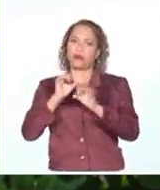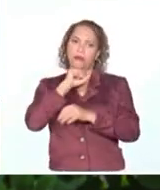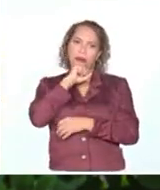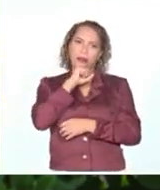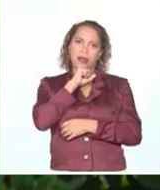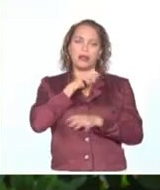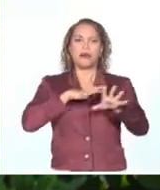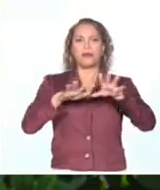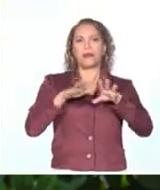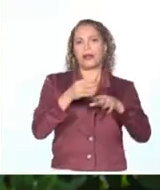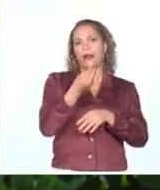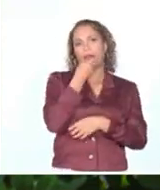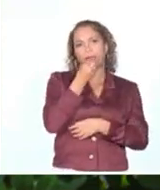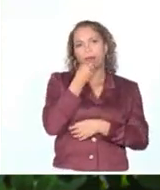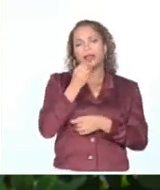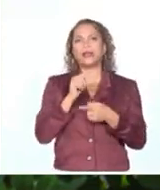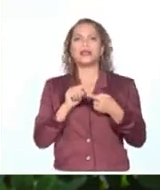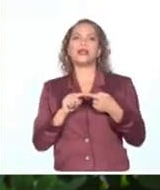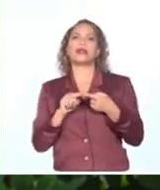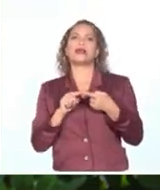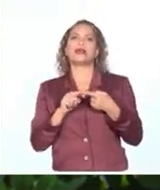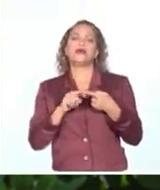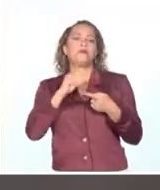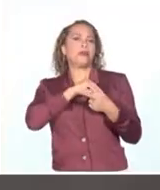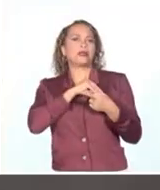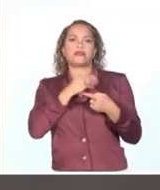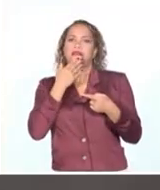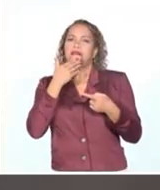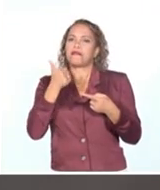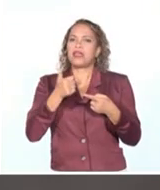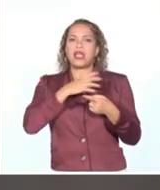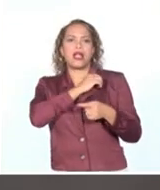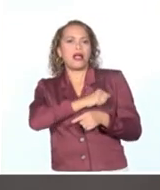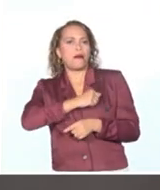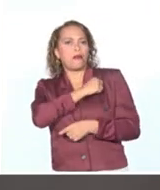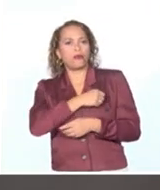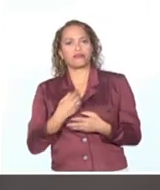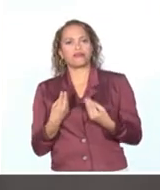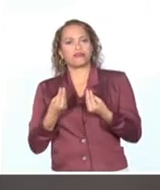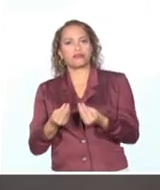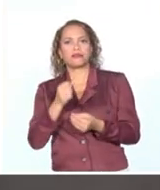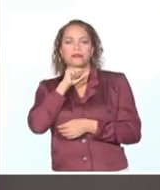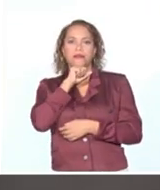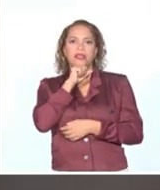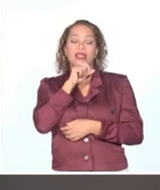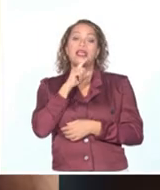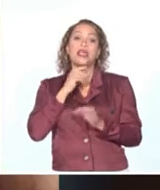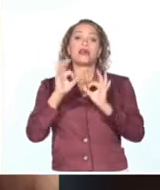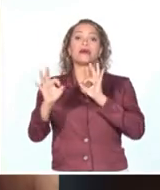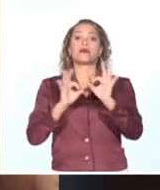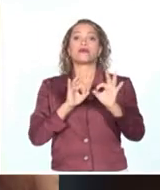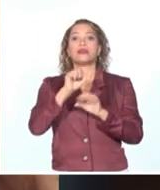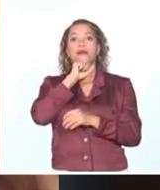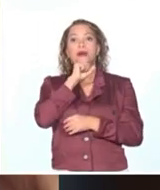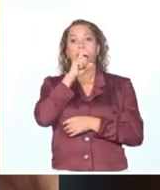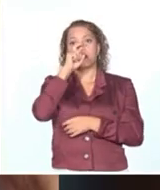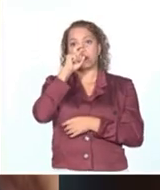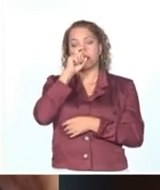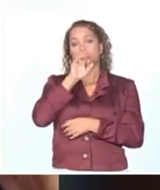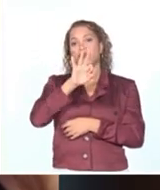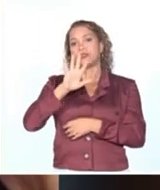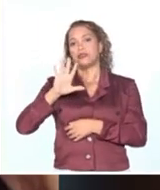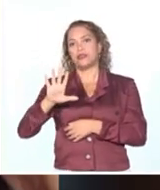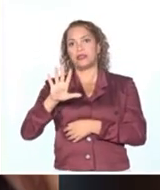prepararle su comida, para que se sienta bien. Maite es cuidadora de su madre Edith, quien tiene 85 años, es